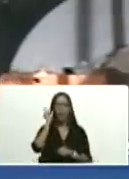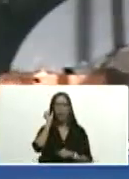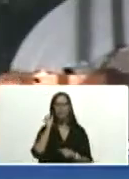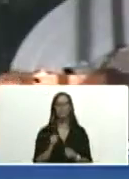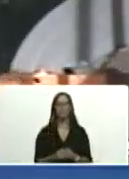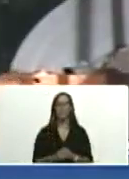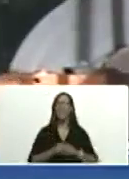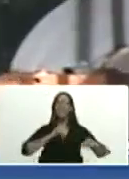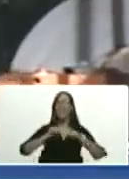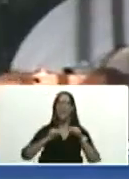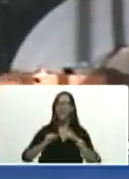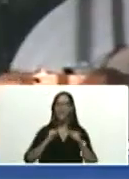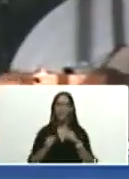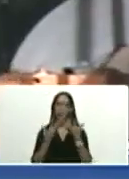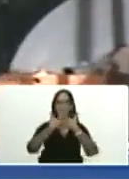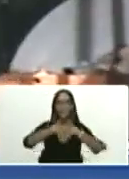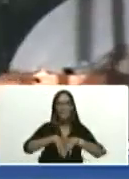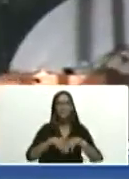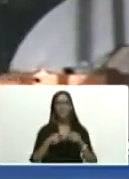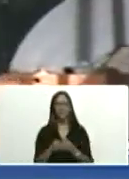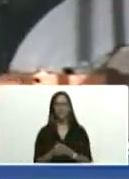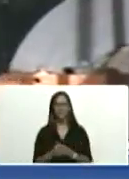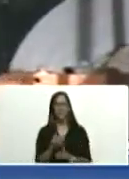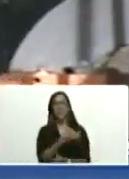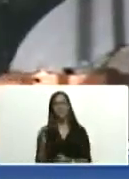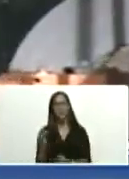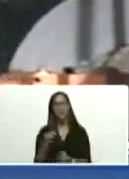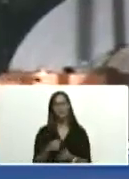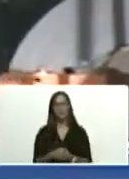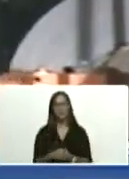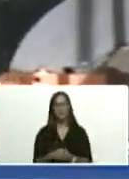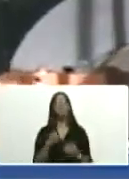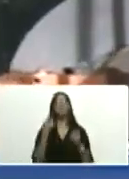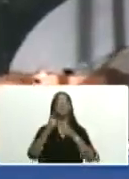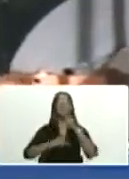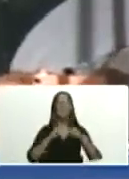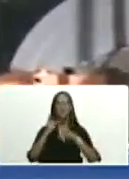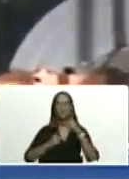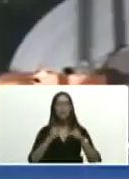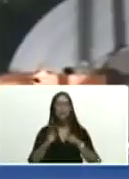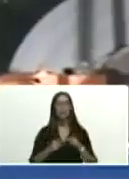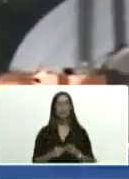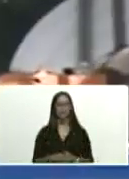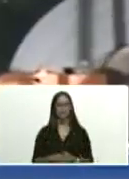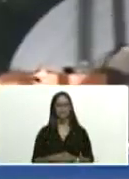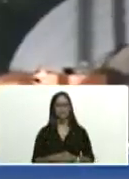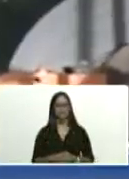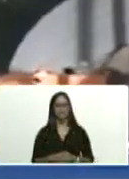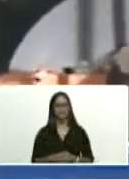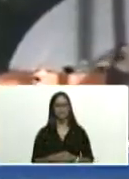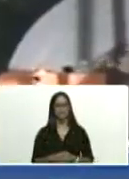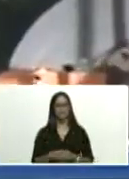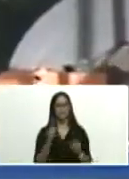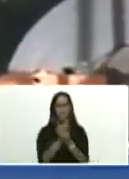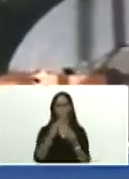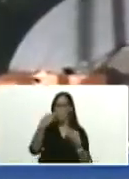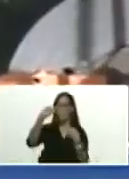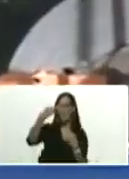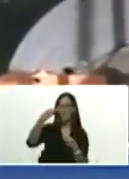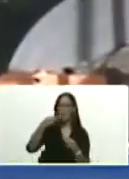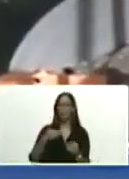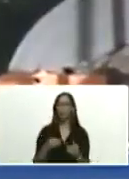la gestión la administración correcta y la producción documentos que